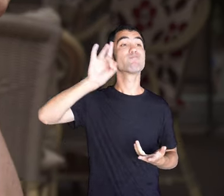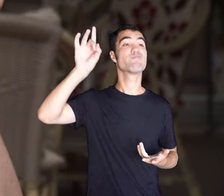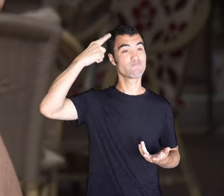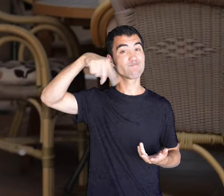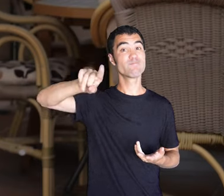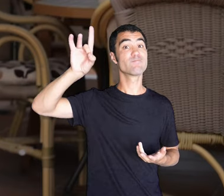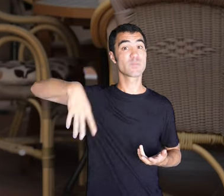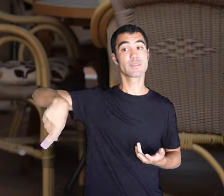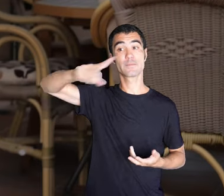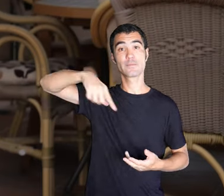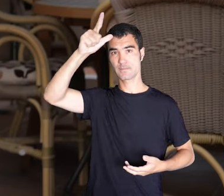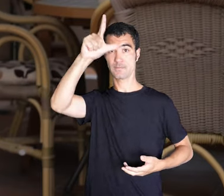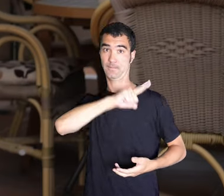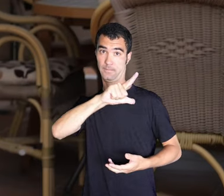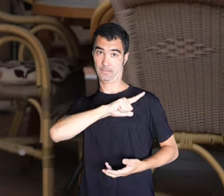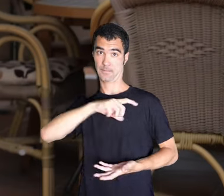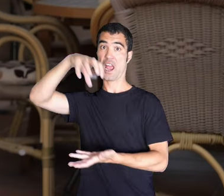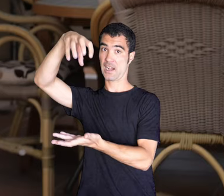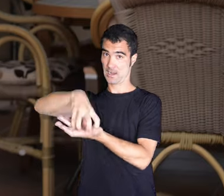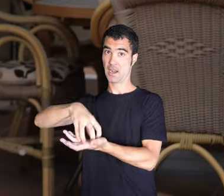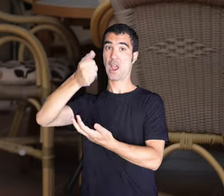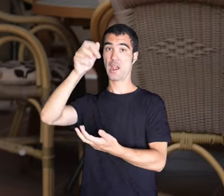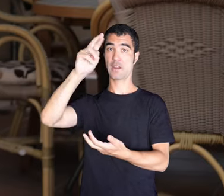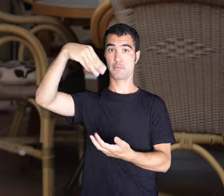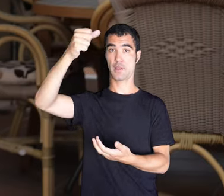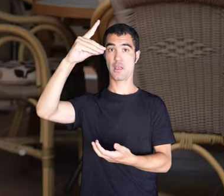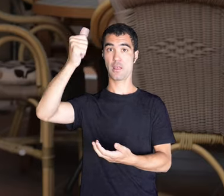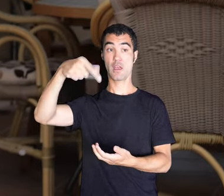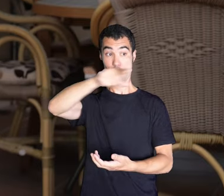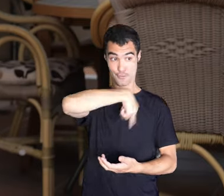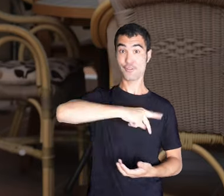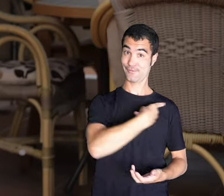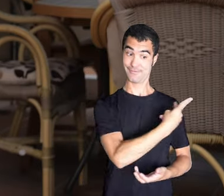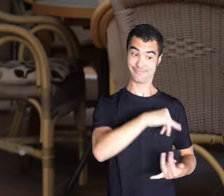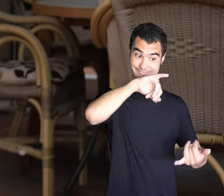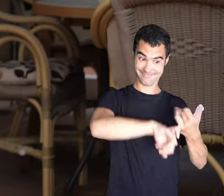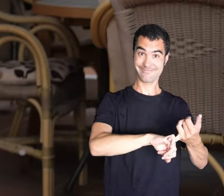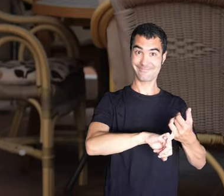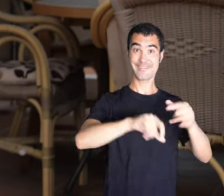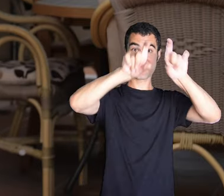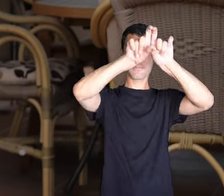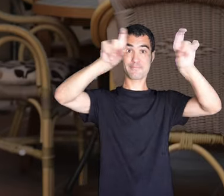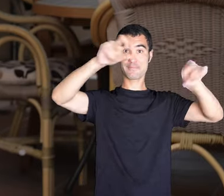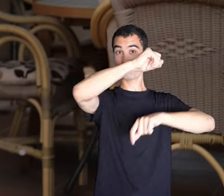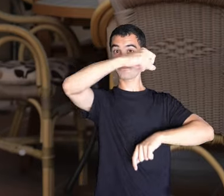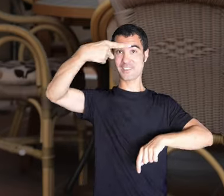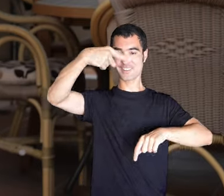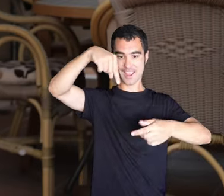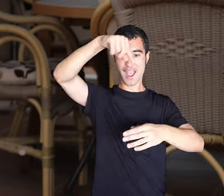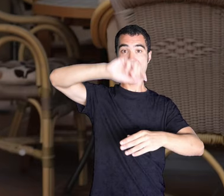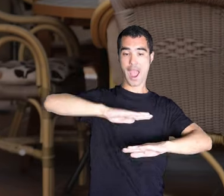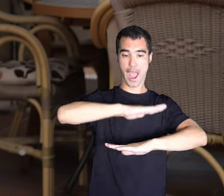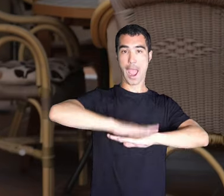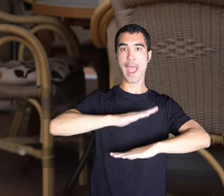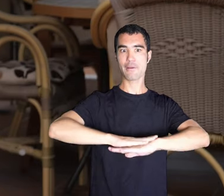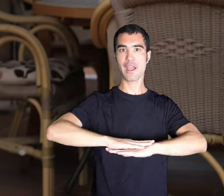Armada. Además, nosotros durante un tiempo hemos vivido en el piso encima de la comandancia